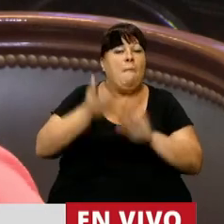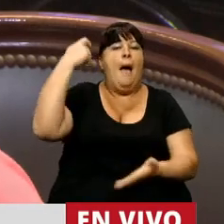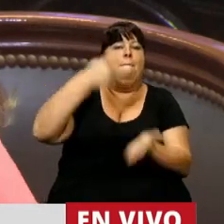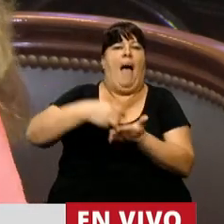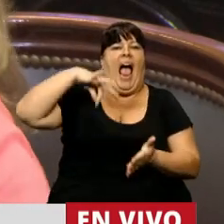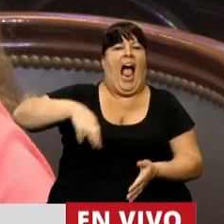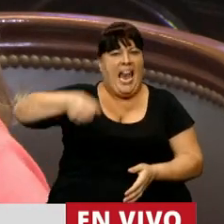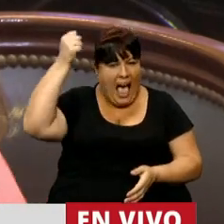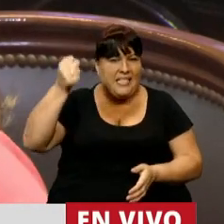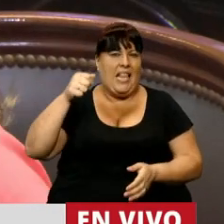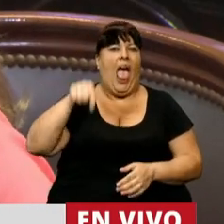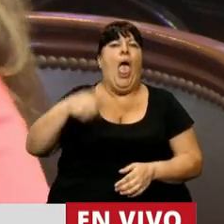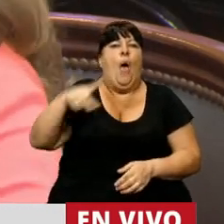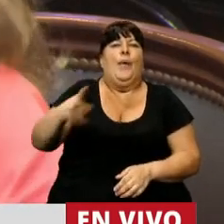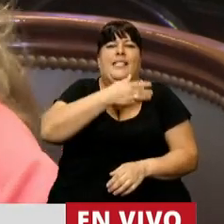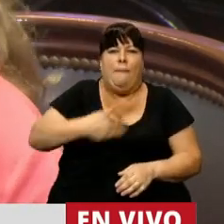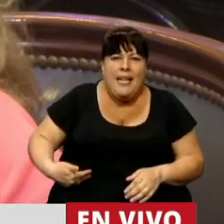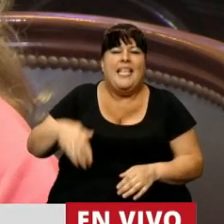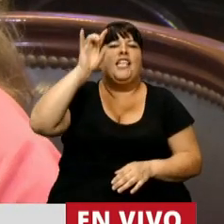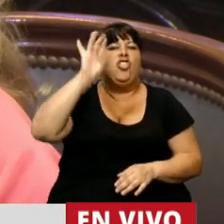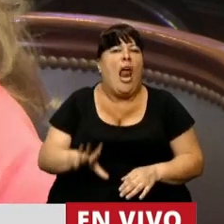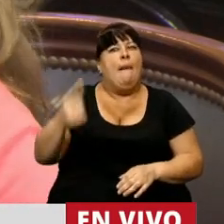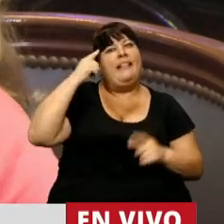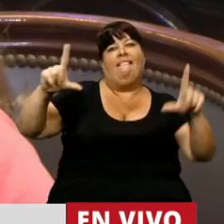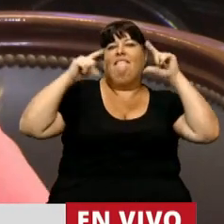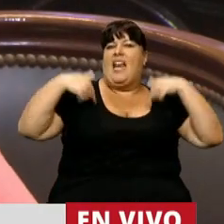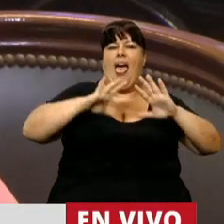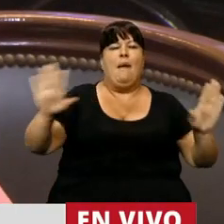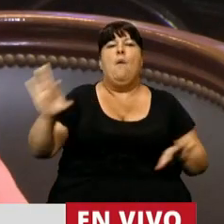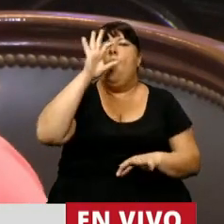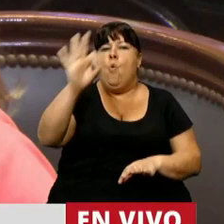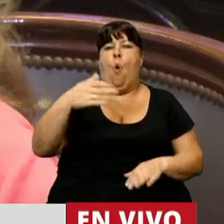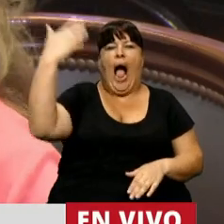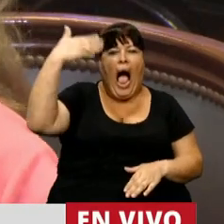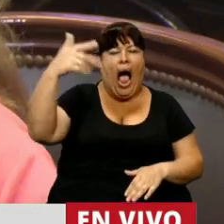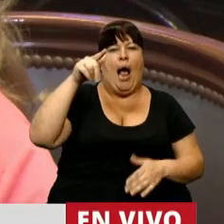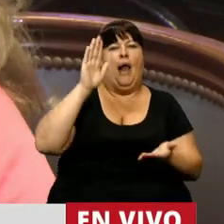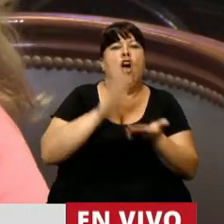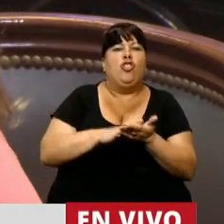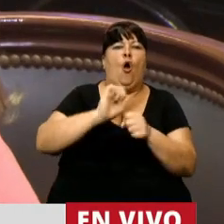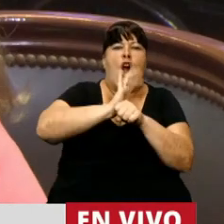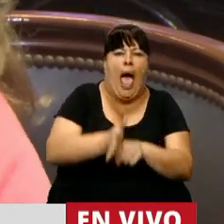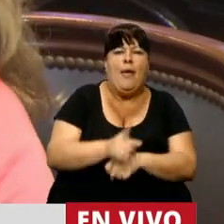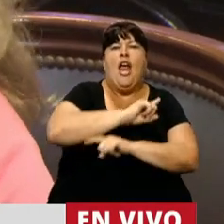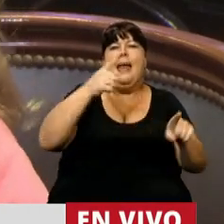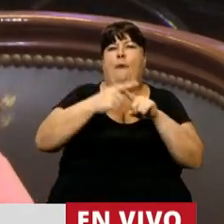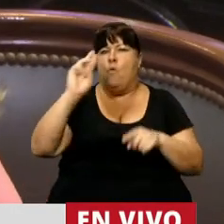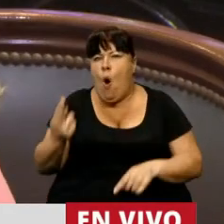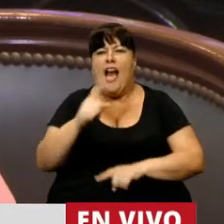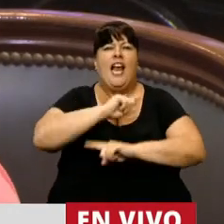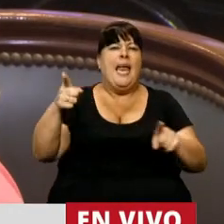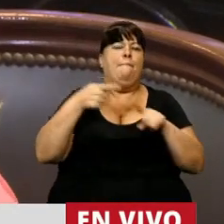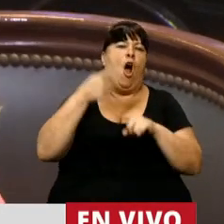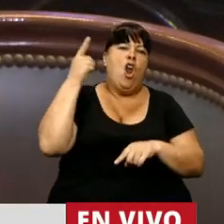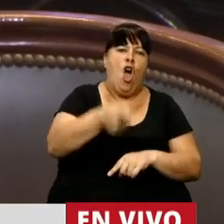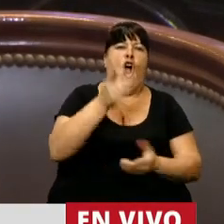pagamos ganancias. Y la actual vicepresidenta, que solamente piensa en ella porque no tuvo una sola palabra por la pandemia, ni por los muertos, ni por los